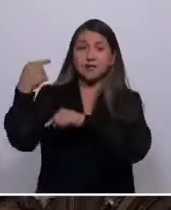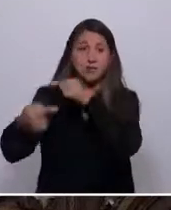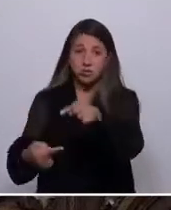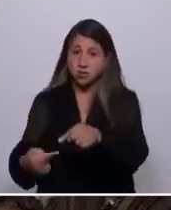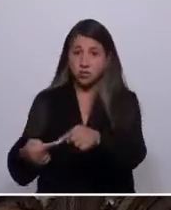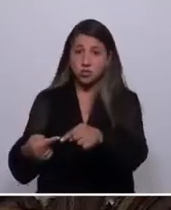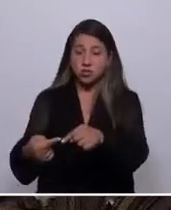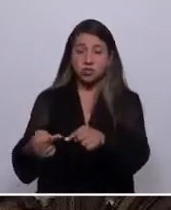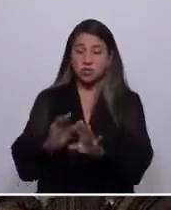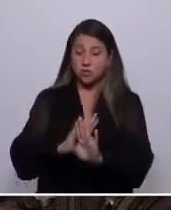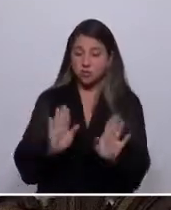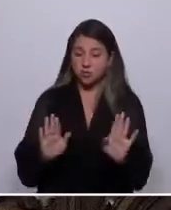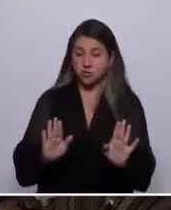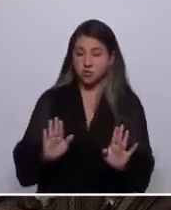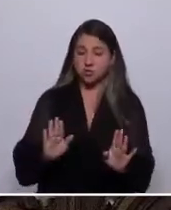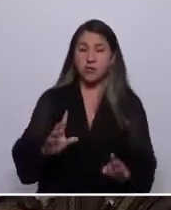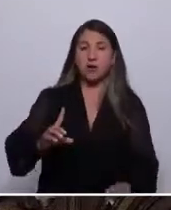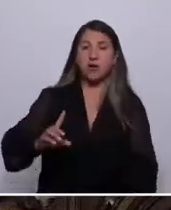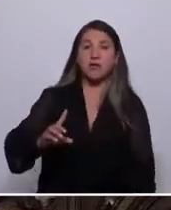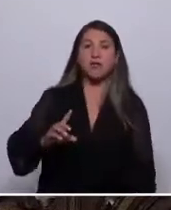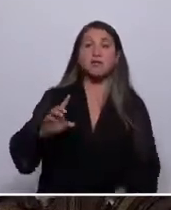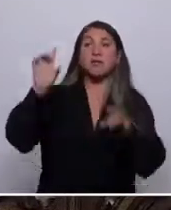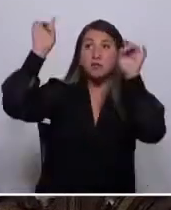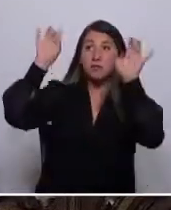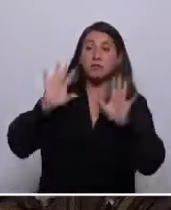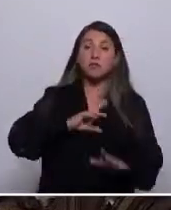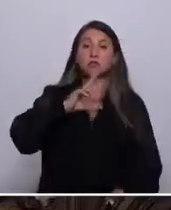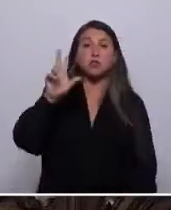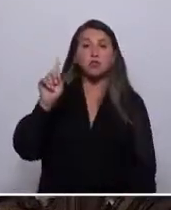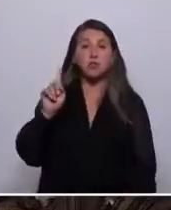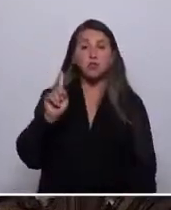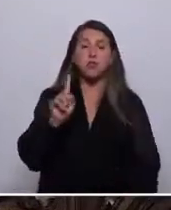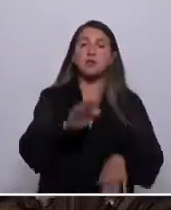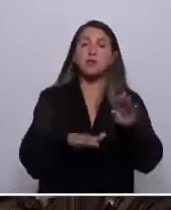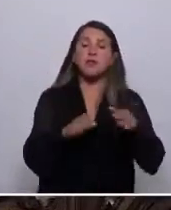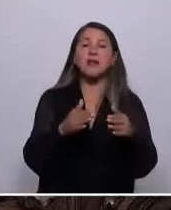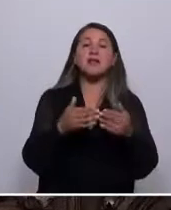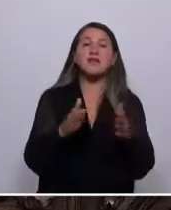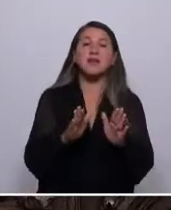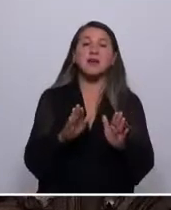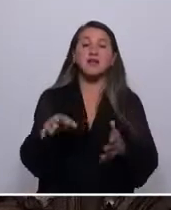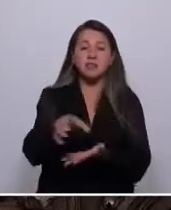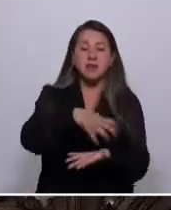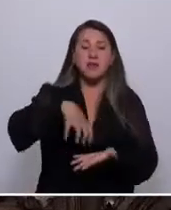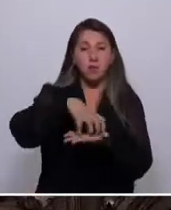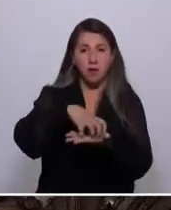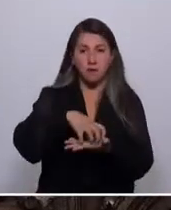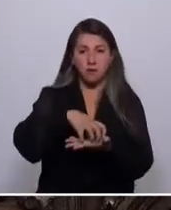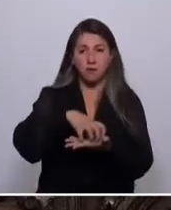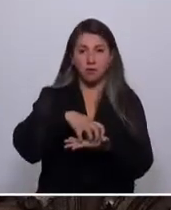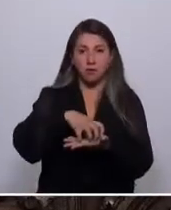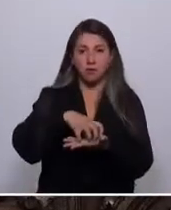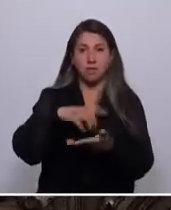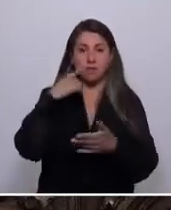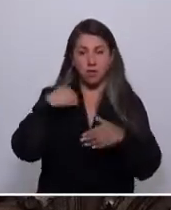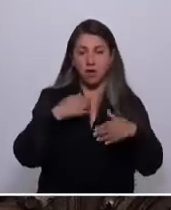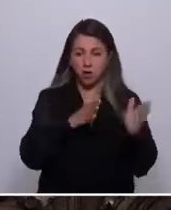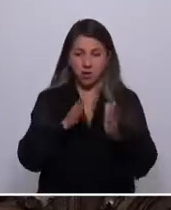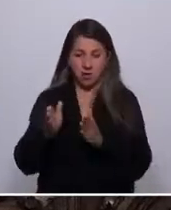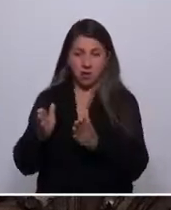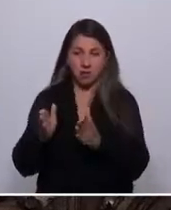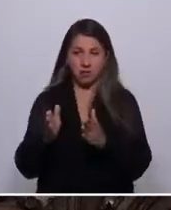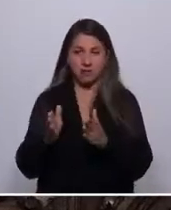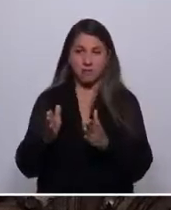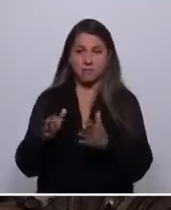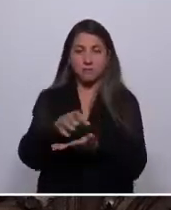divinidad, sino dependen de la soberanía y la libertad del pueblo para darse su propia ordenación política. Por eso,